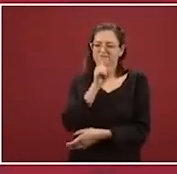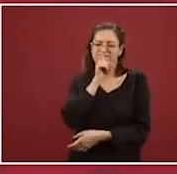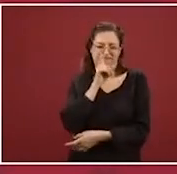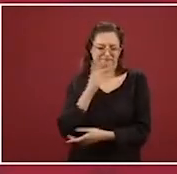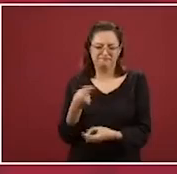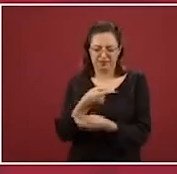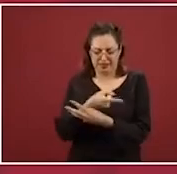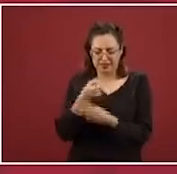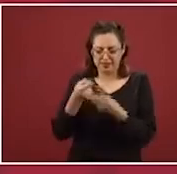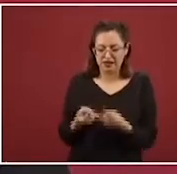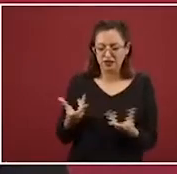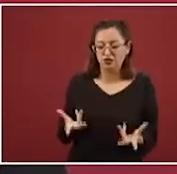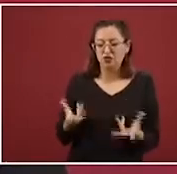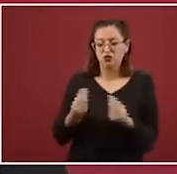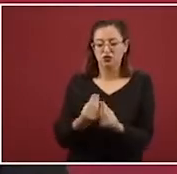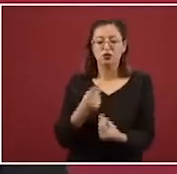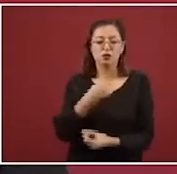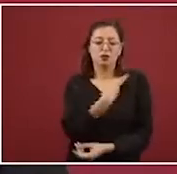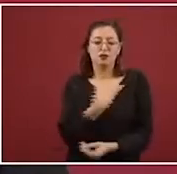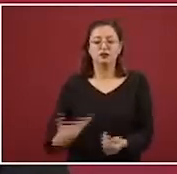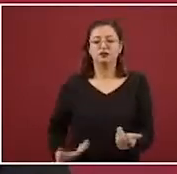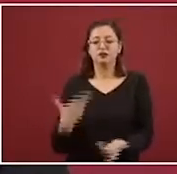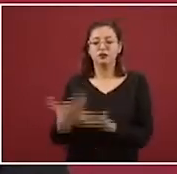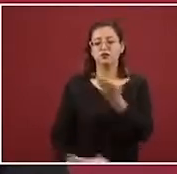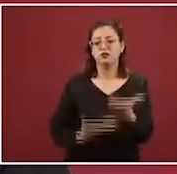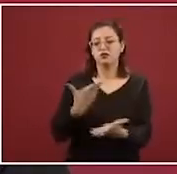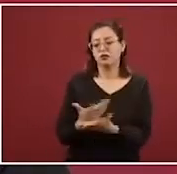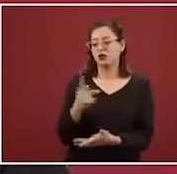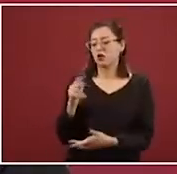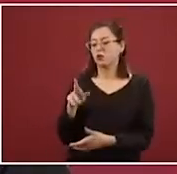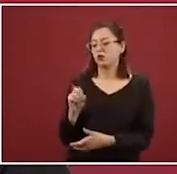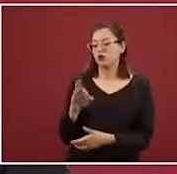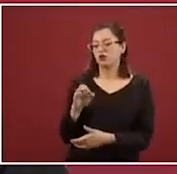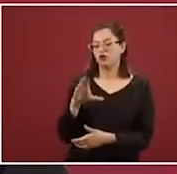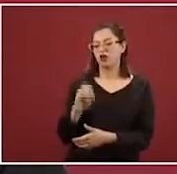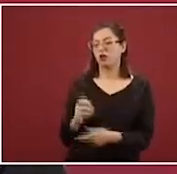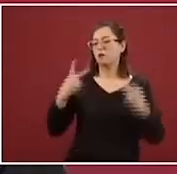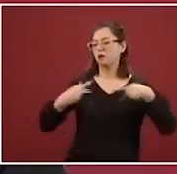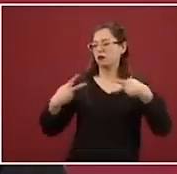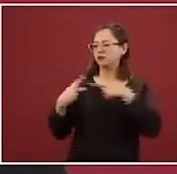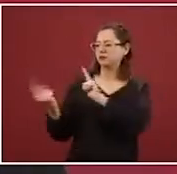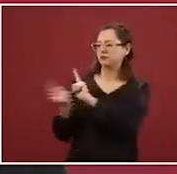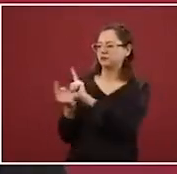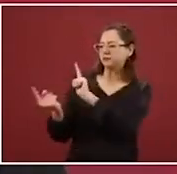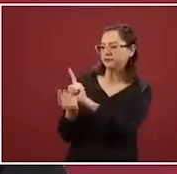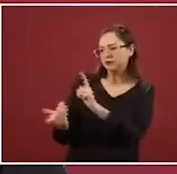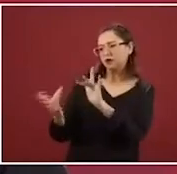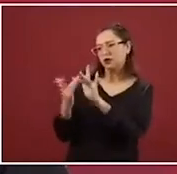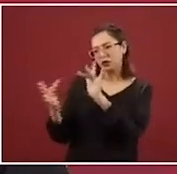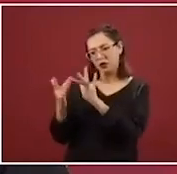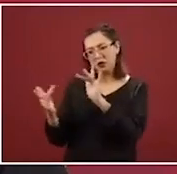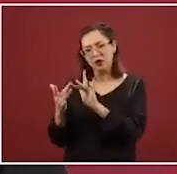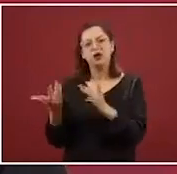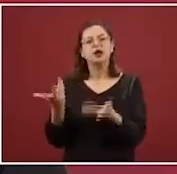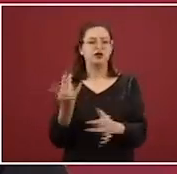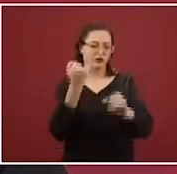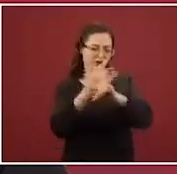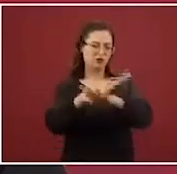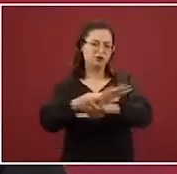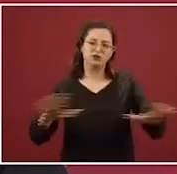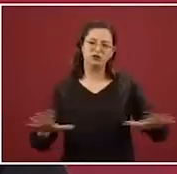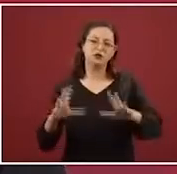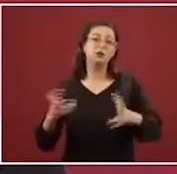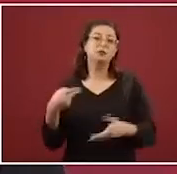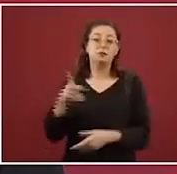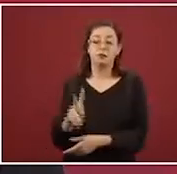la Profeco, por su vínculo con los consumidores, quienes presente todos los lunes esta información. Pero es un trabajo en